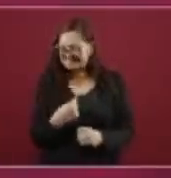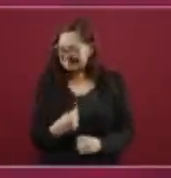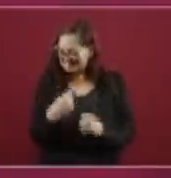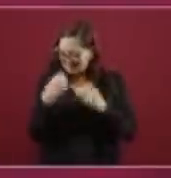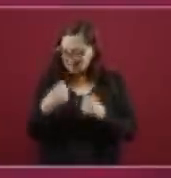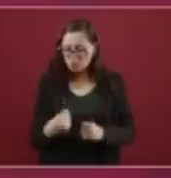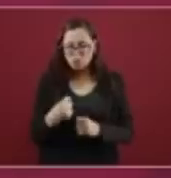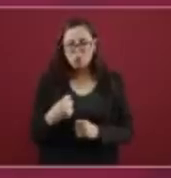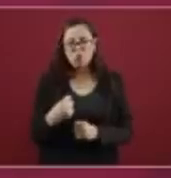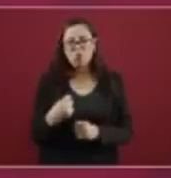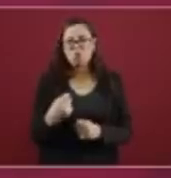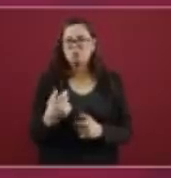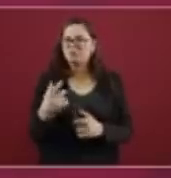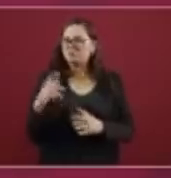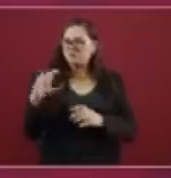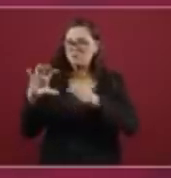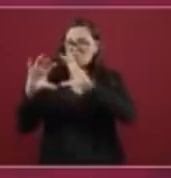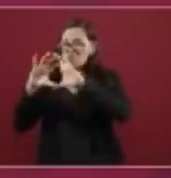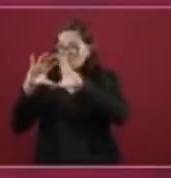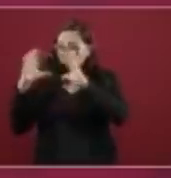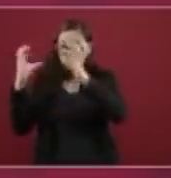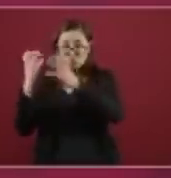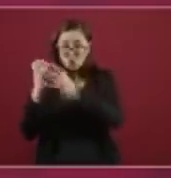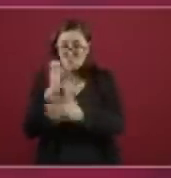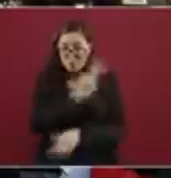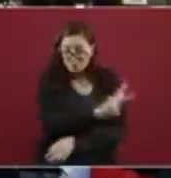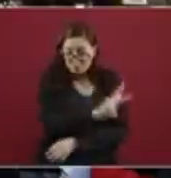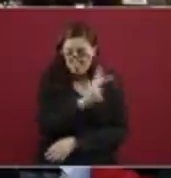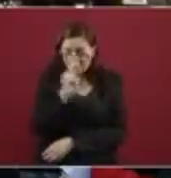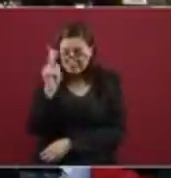ninguna parte del mundo,